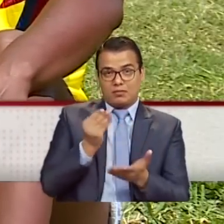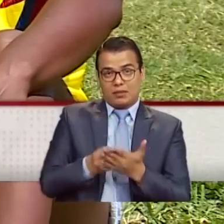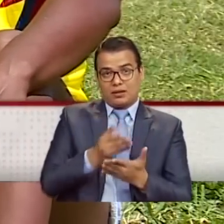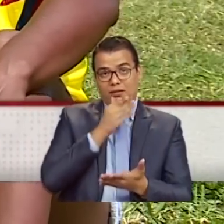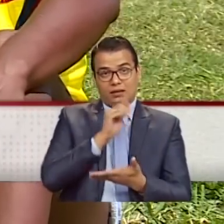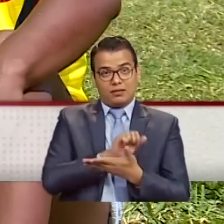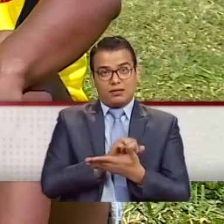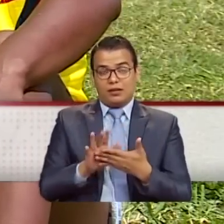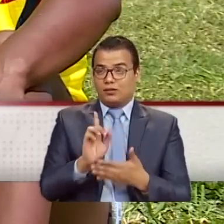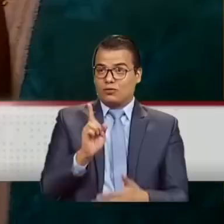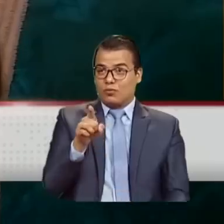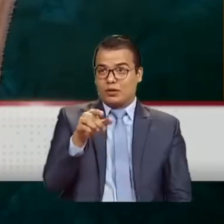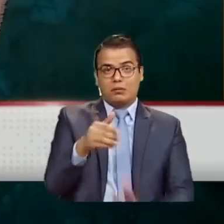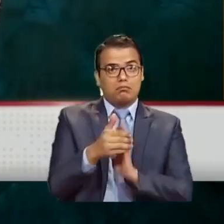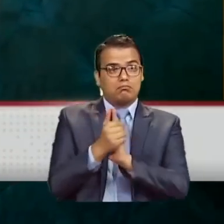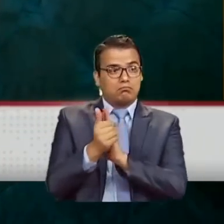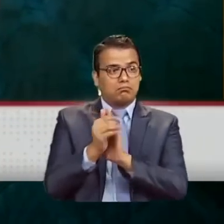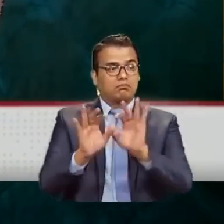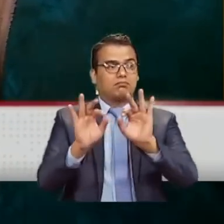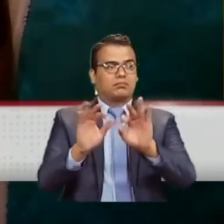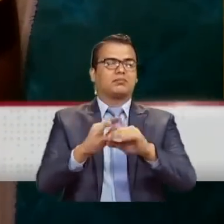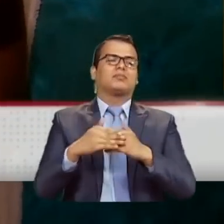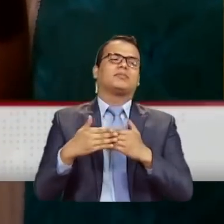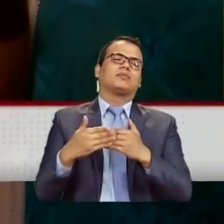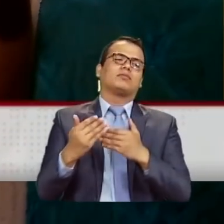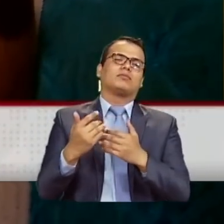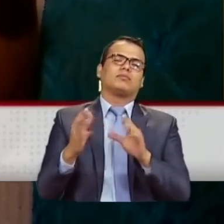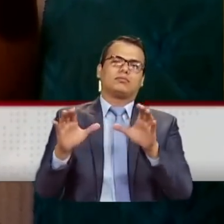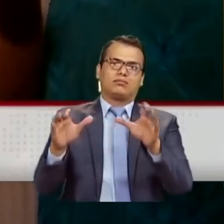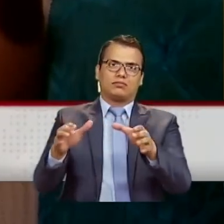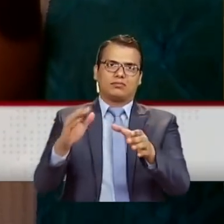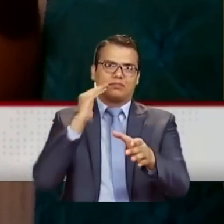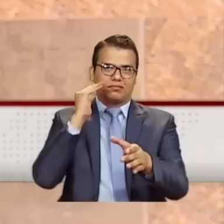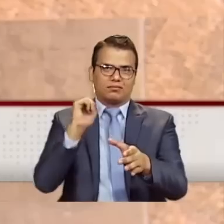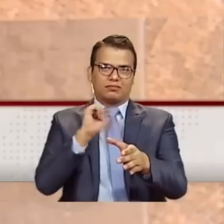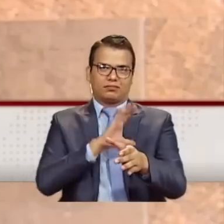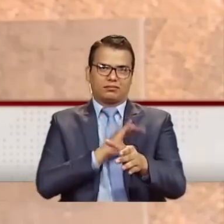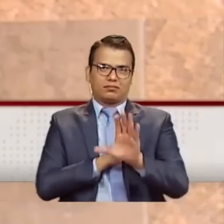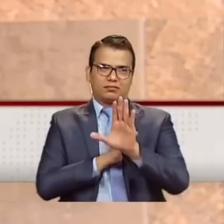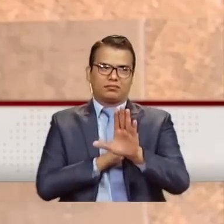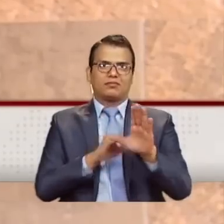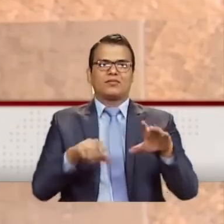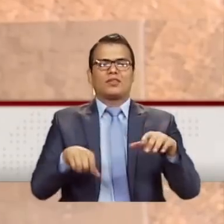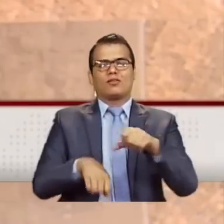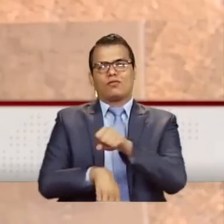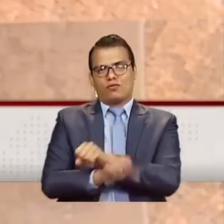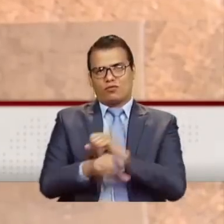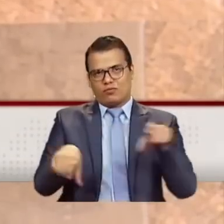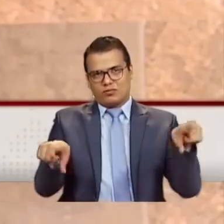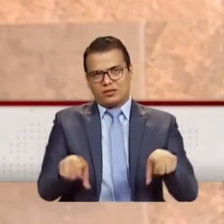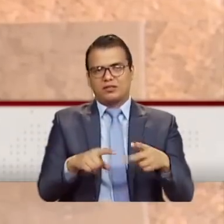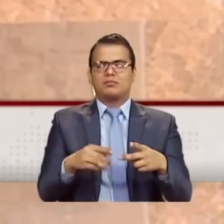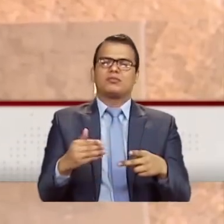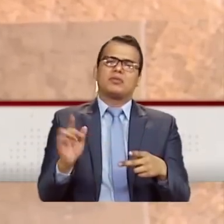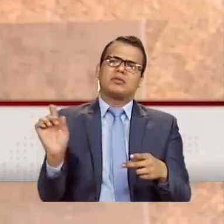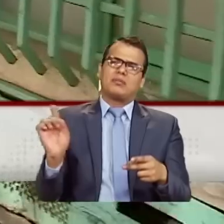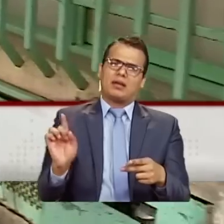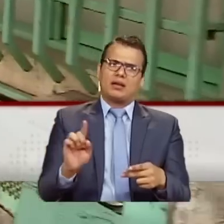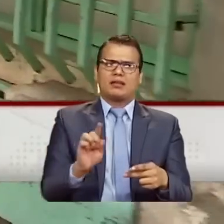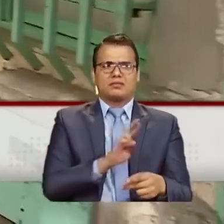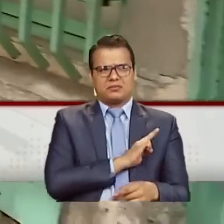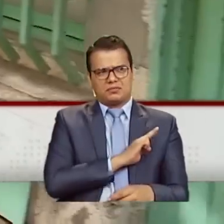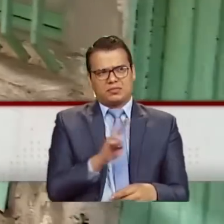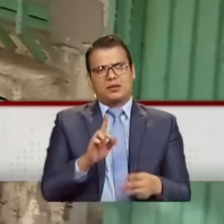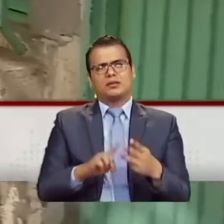como jugadora. Después tuve selección Cali de fútbol de salón, también estuve selección Valle por muchos años. En